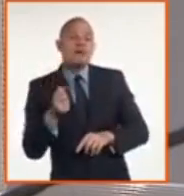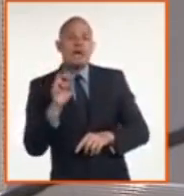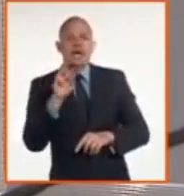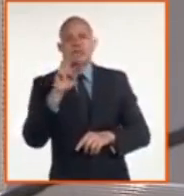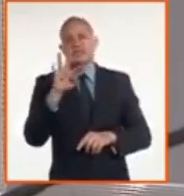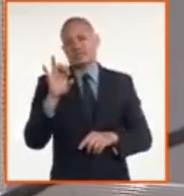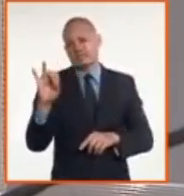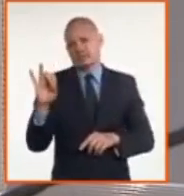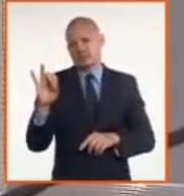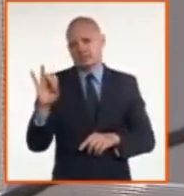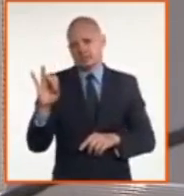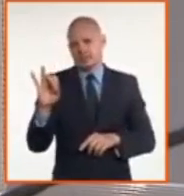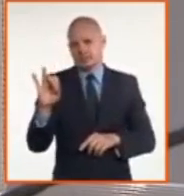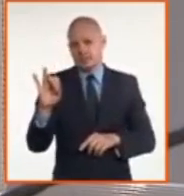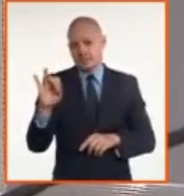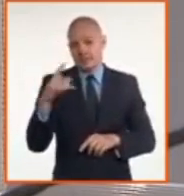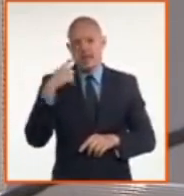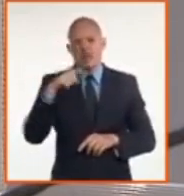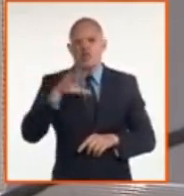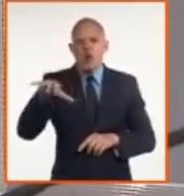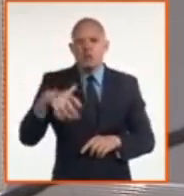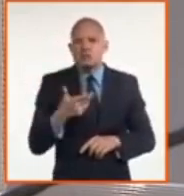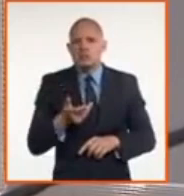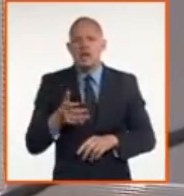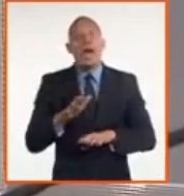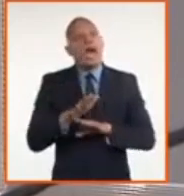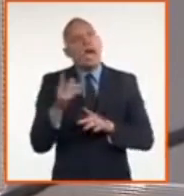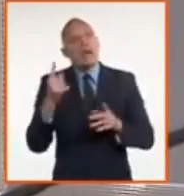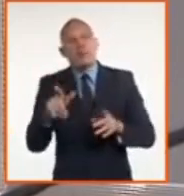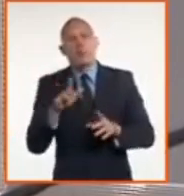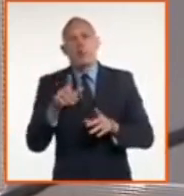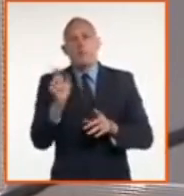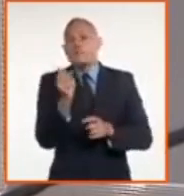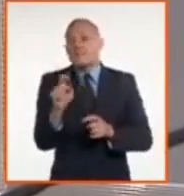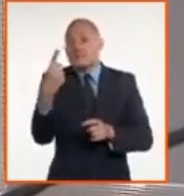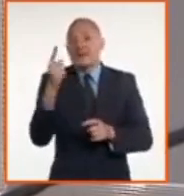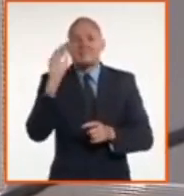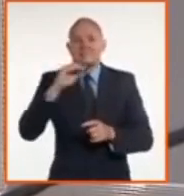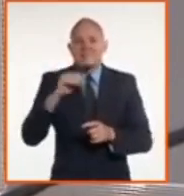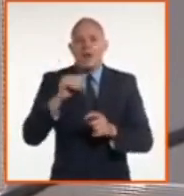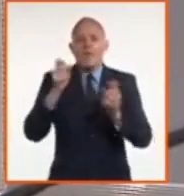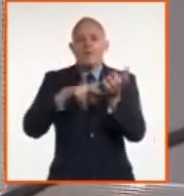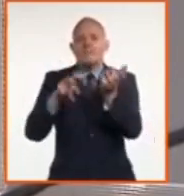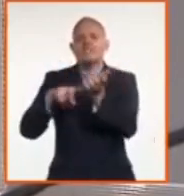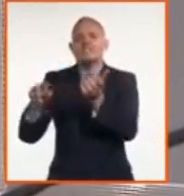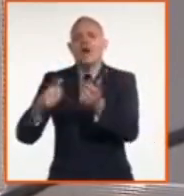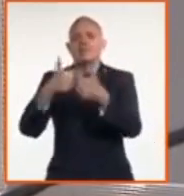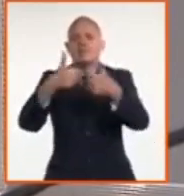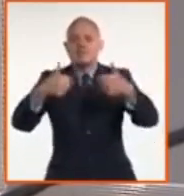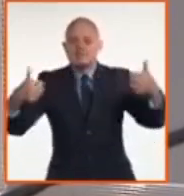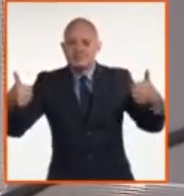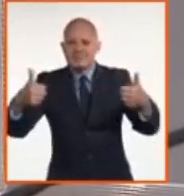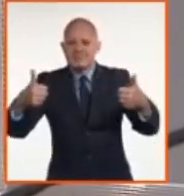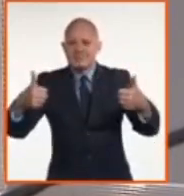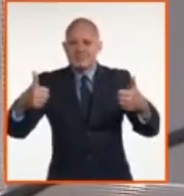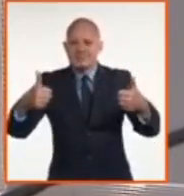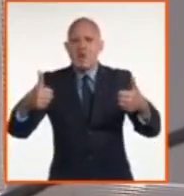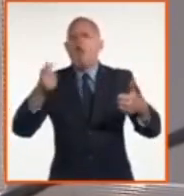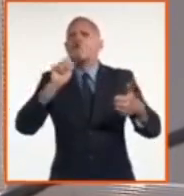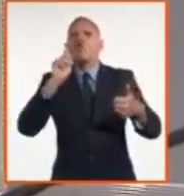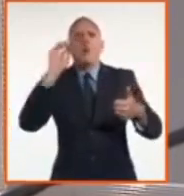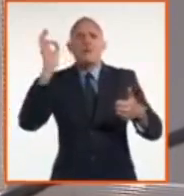las cabeceras provinciales y en algunos municipios que se han escogido para comenzar a implementar